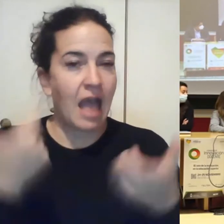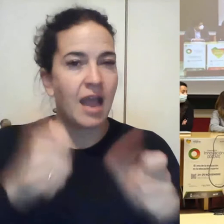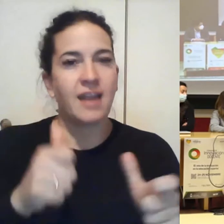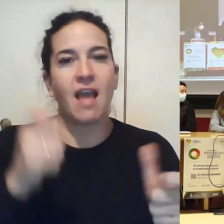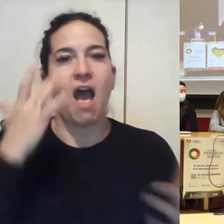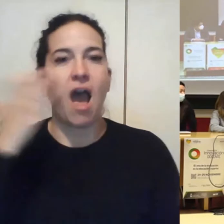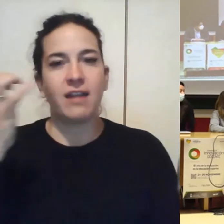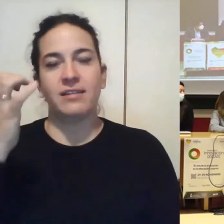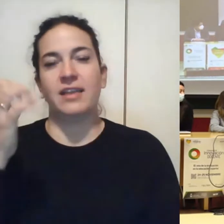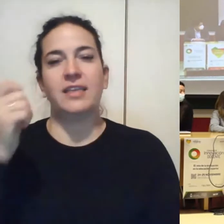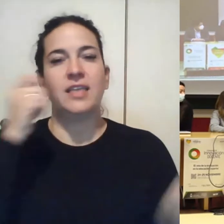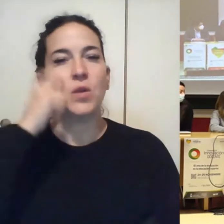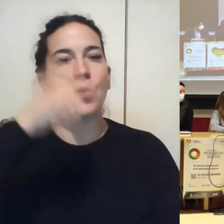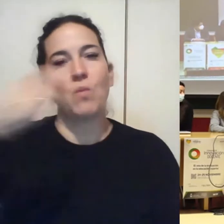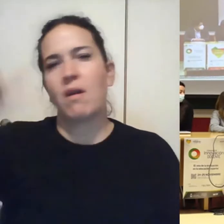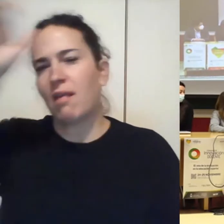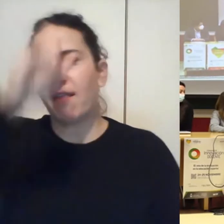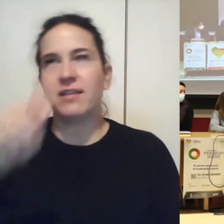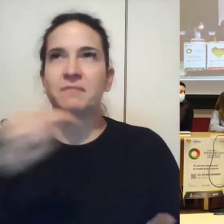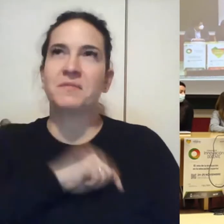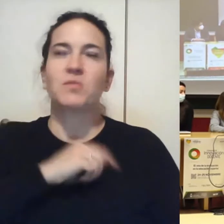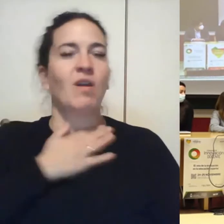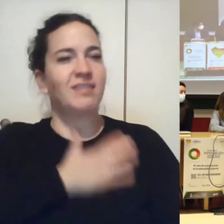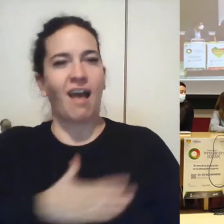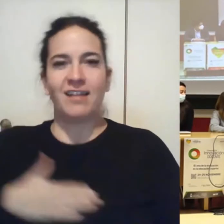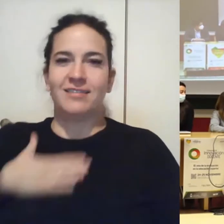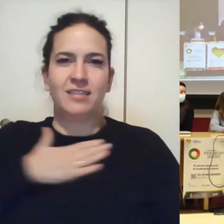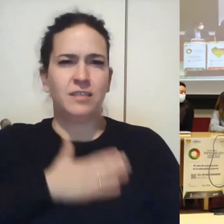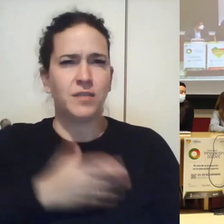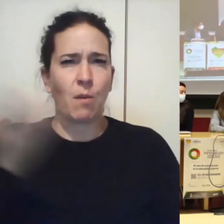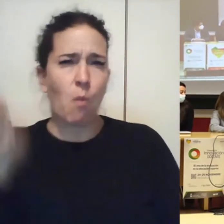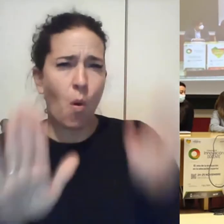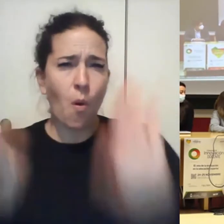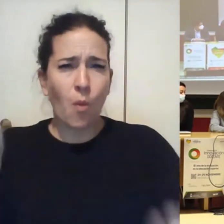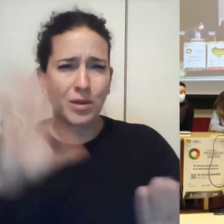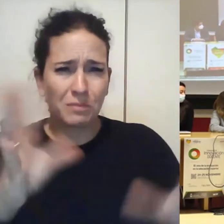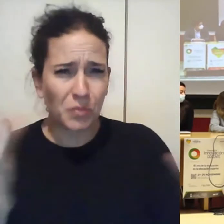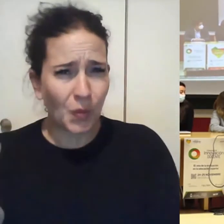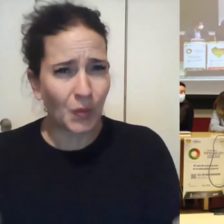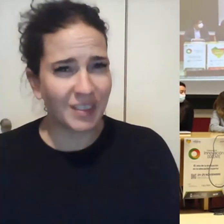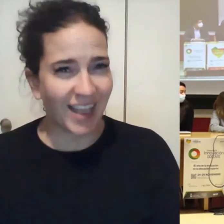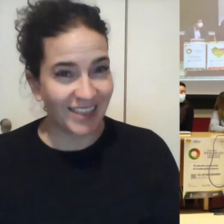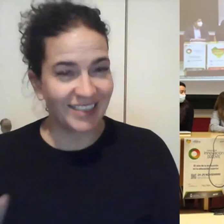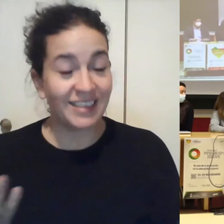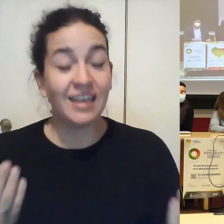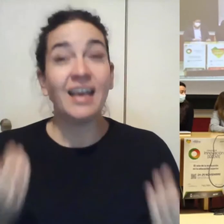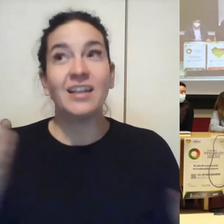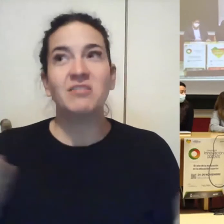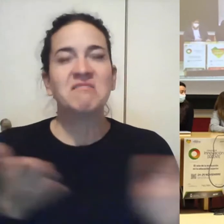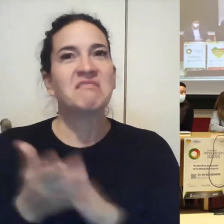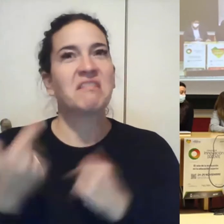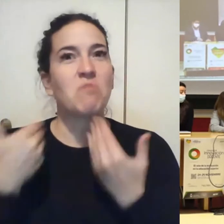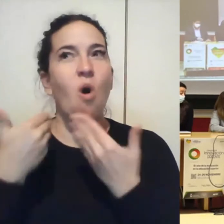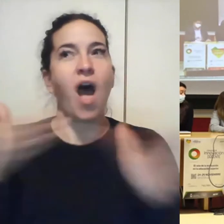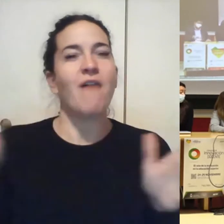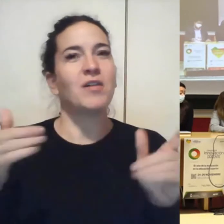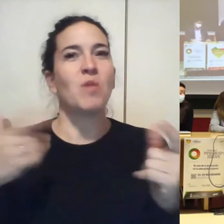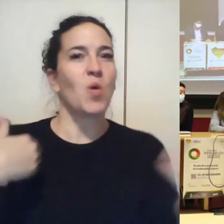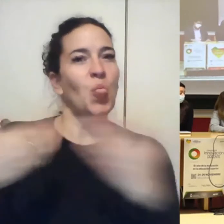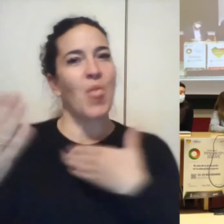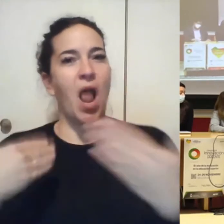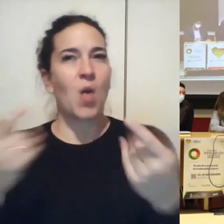puede estar muy satisfecha con todas las propuestas, que yo creo que además abren un diálogo común.